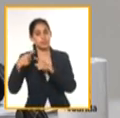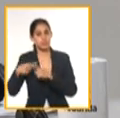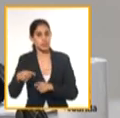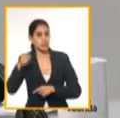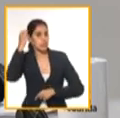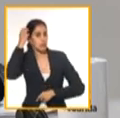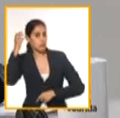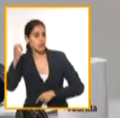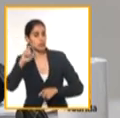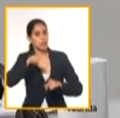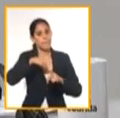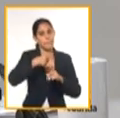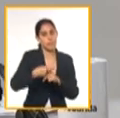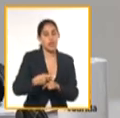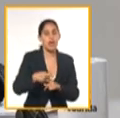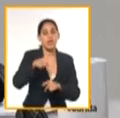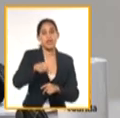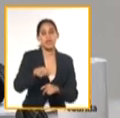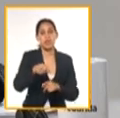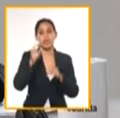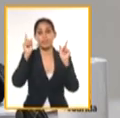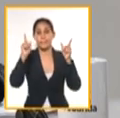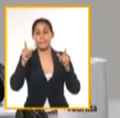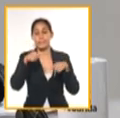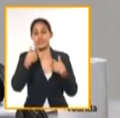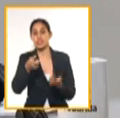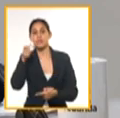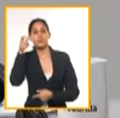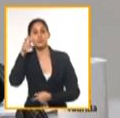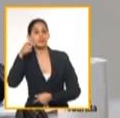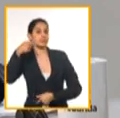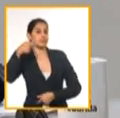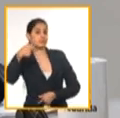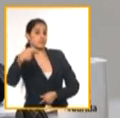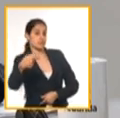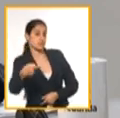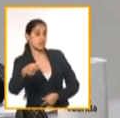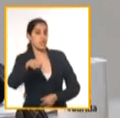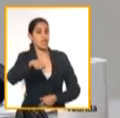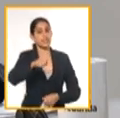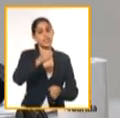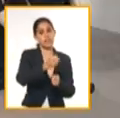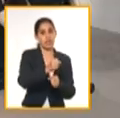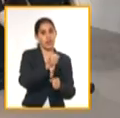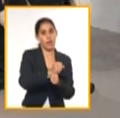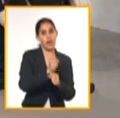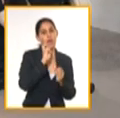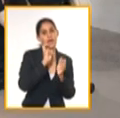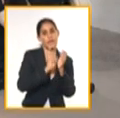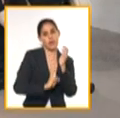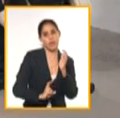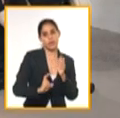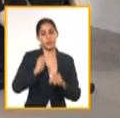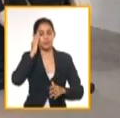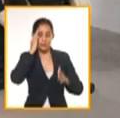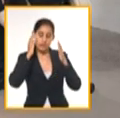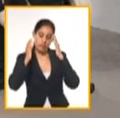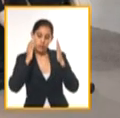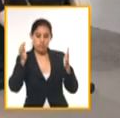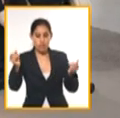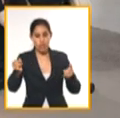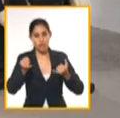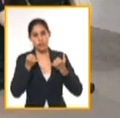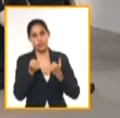partido, un chequeo sistemático de toda la actividad propia del servicio de abasto de la capital. Bueno, gracias, José Antonio, por estas informaciones para